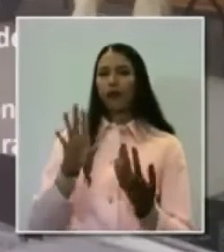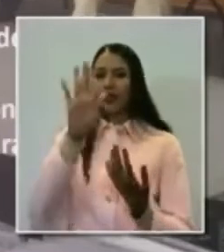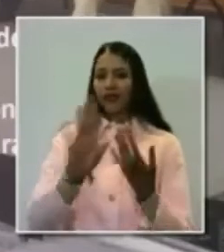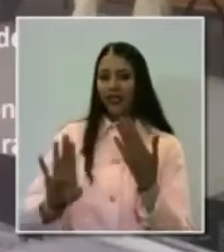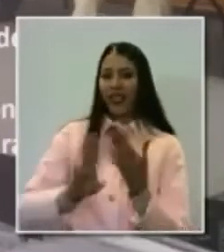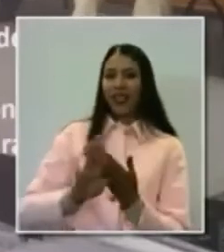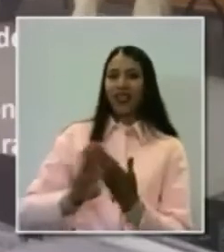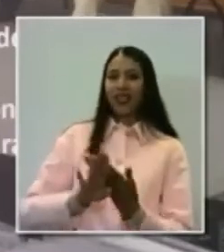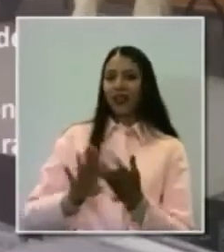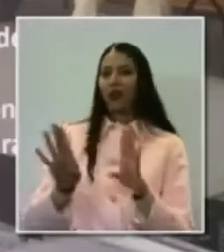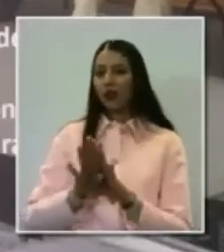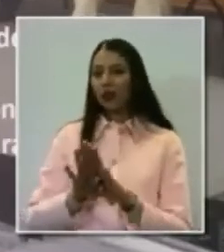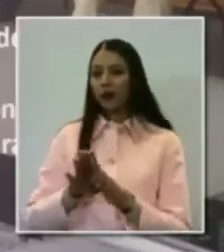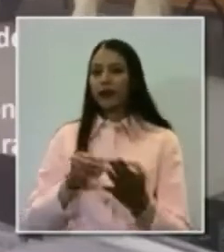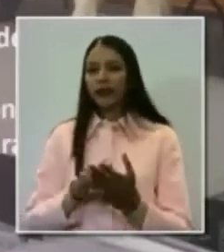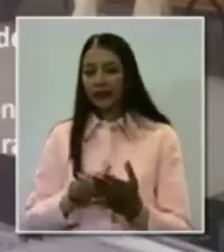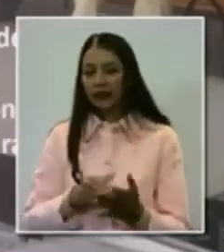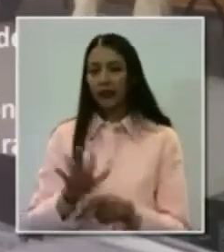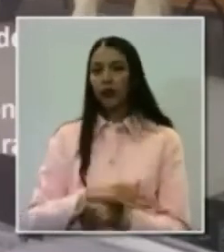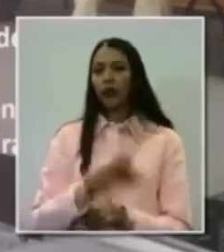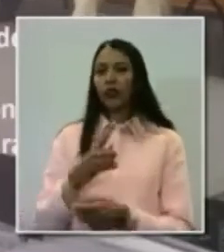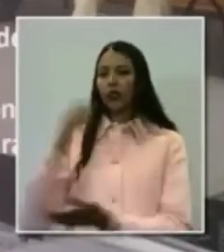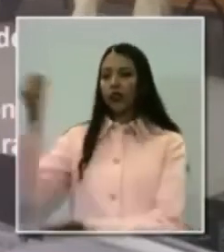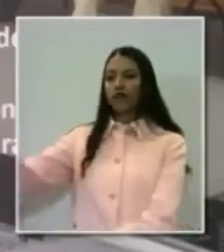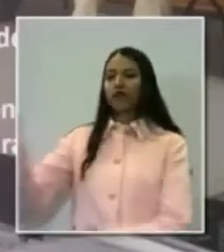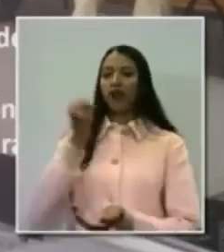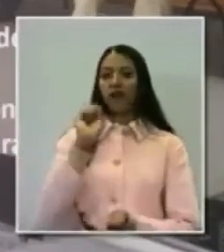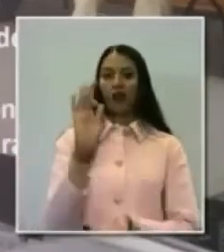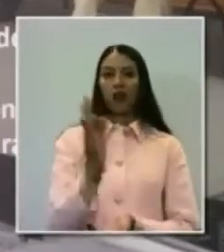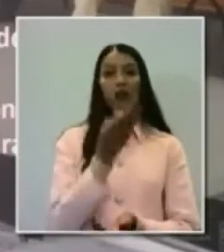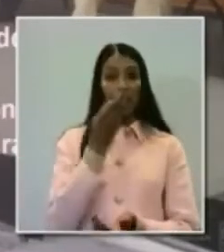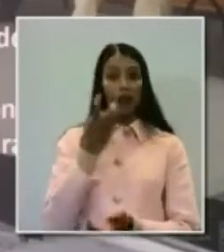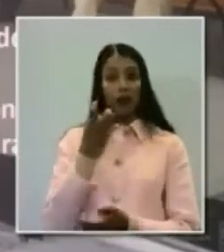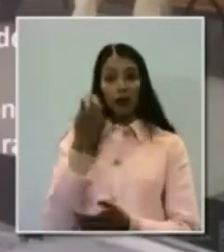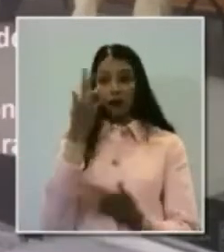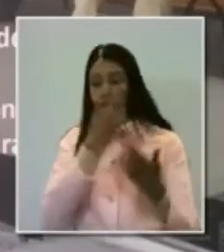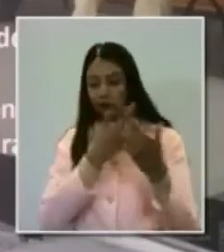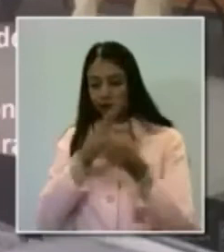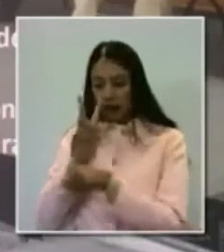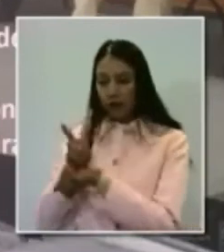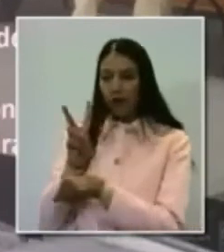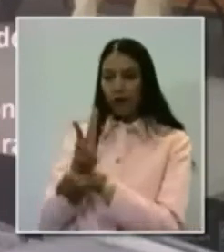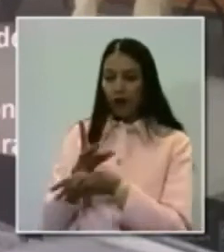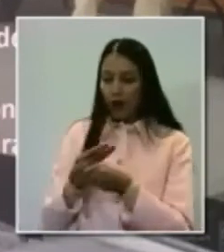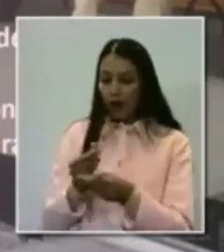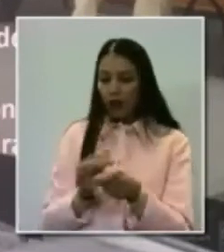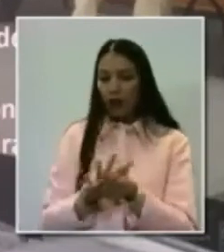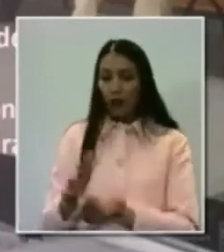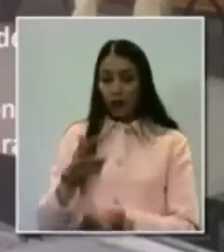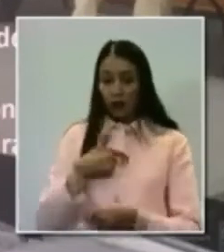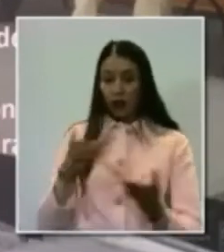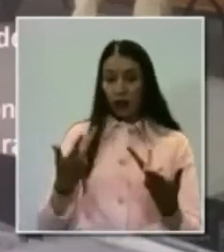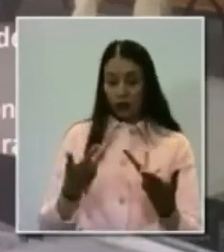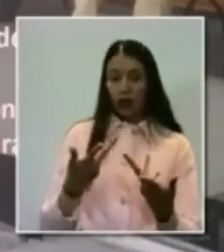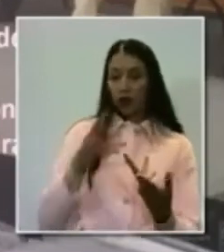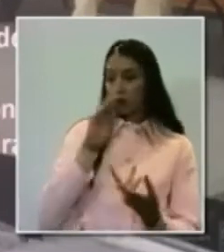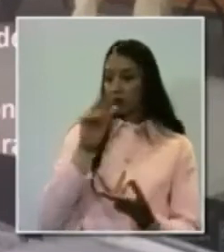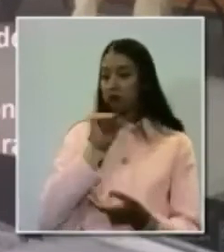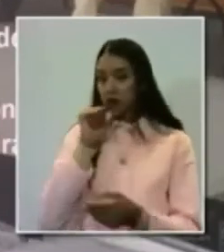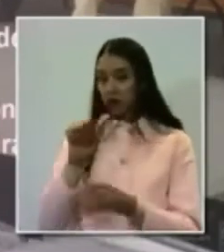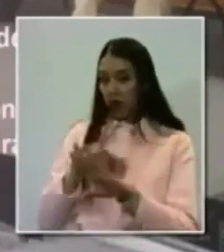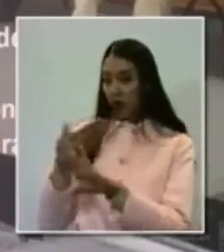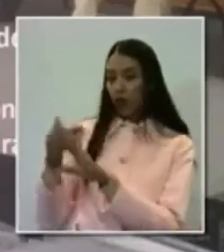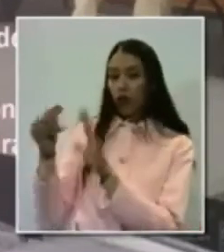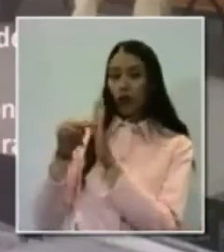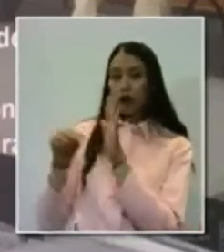Porque recibimos recursos de la federación que es auditado, y el nosotros generar acciones que van en contra de la norma, acciones